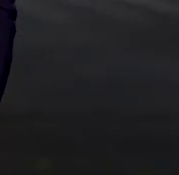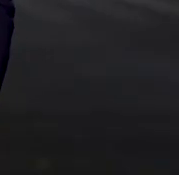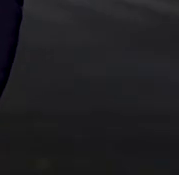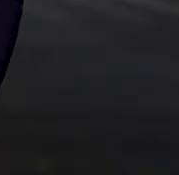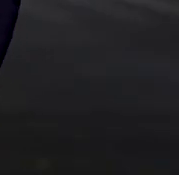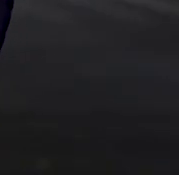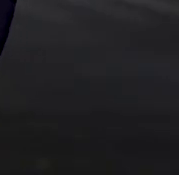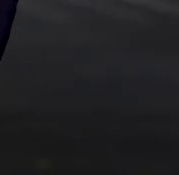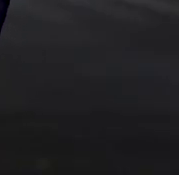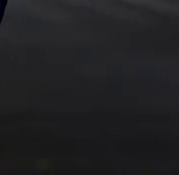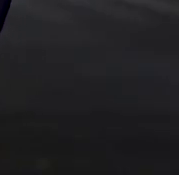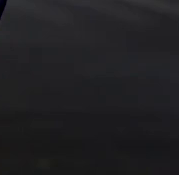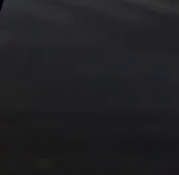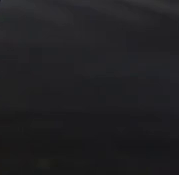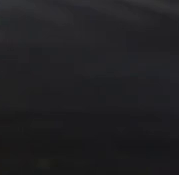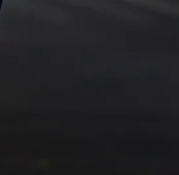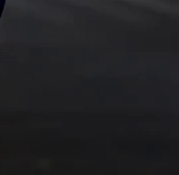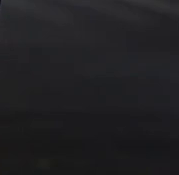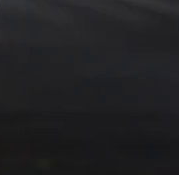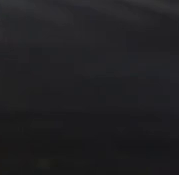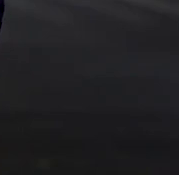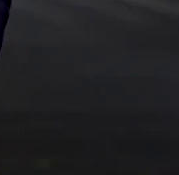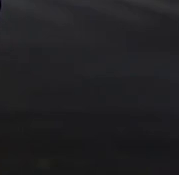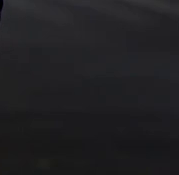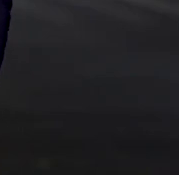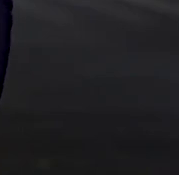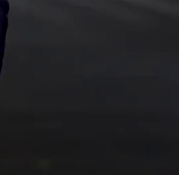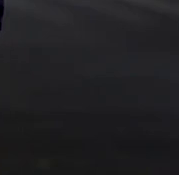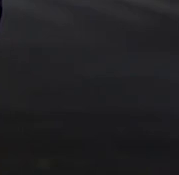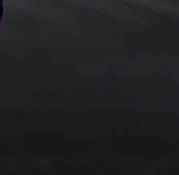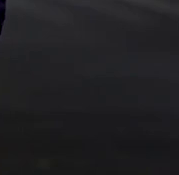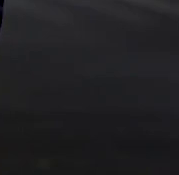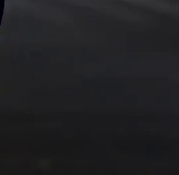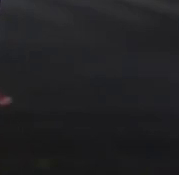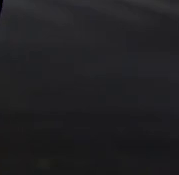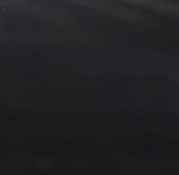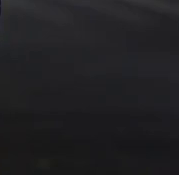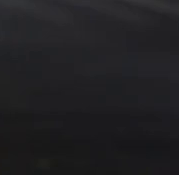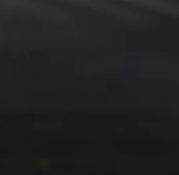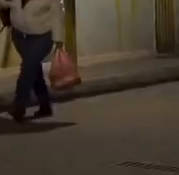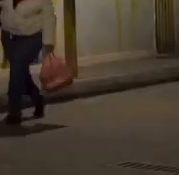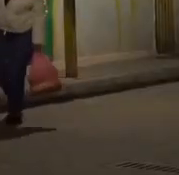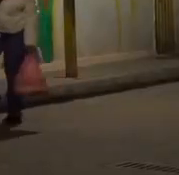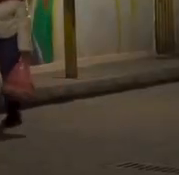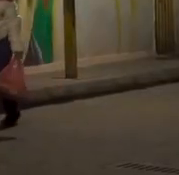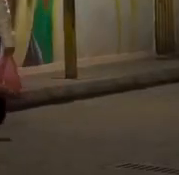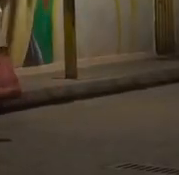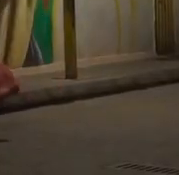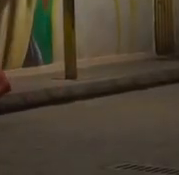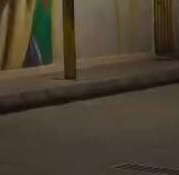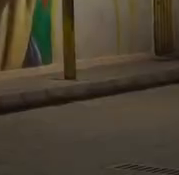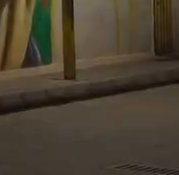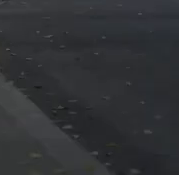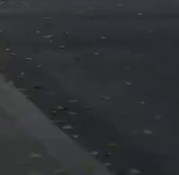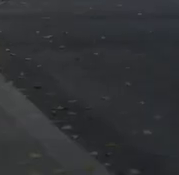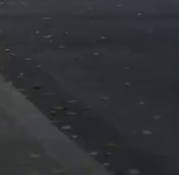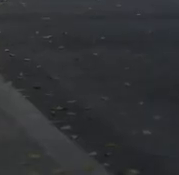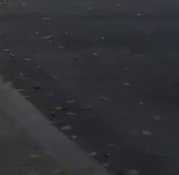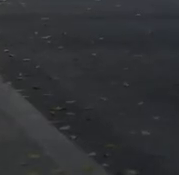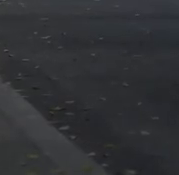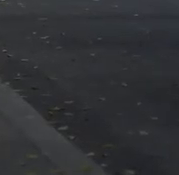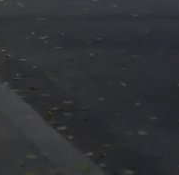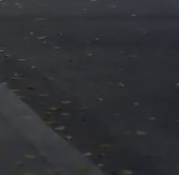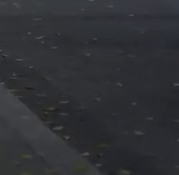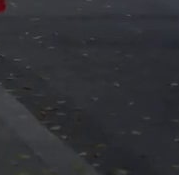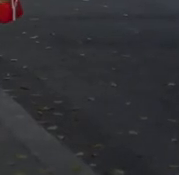Muy bien, porque cuando ya llegas sola tarde, pues te sientes más segura caminando por aquí. Ya